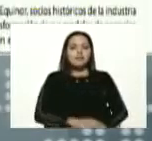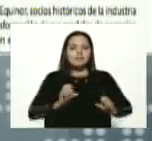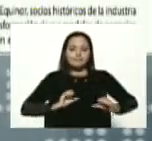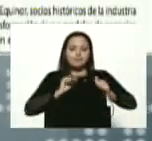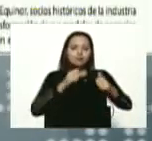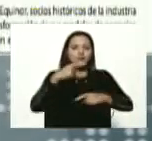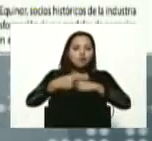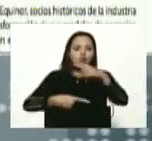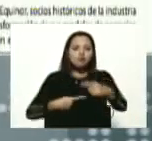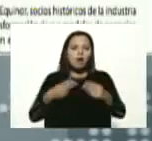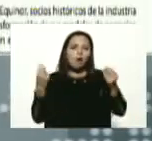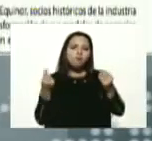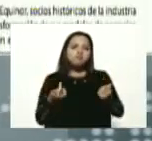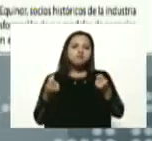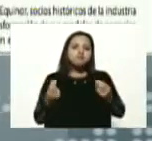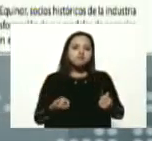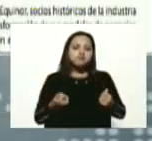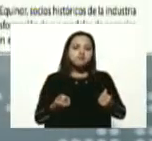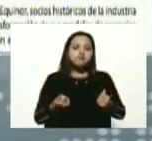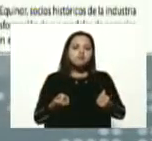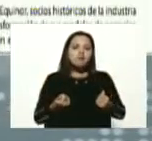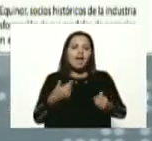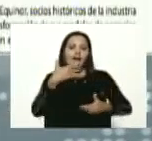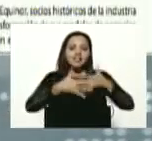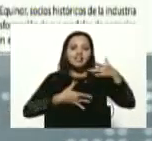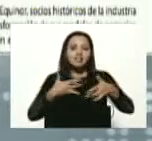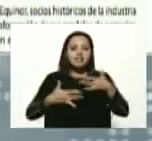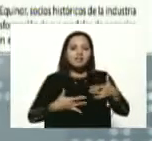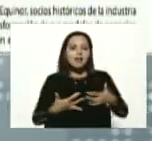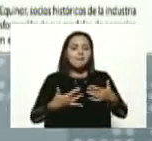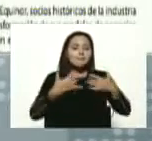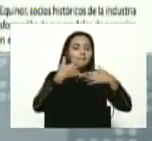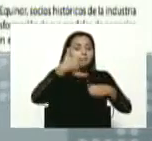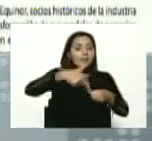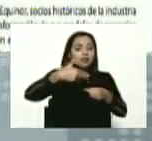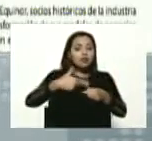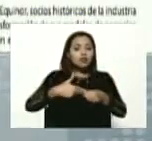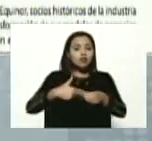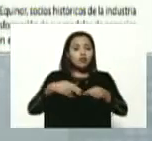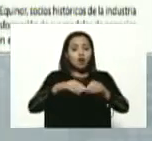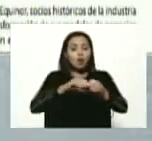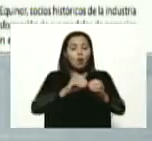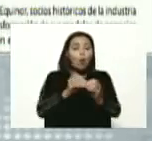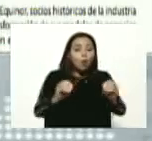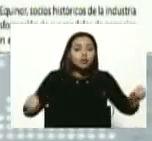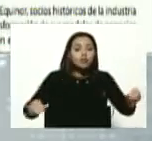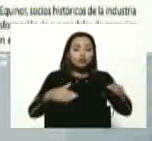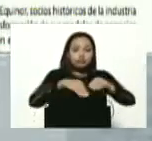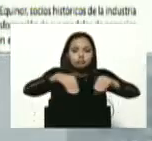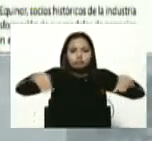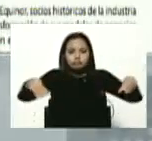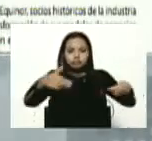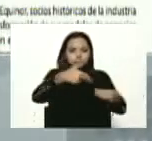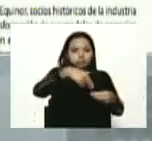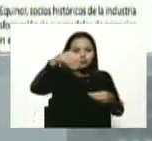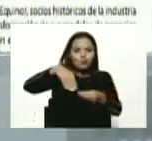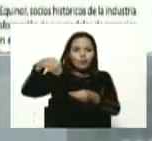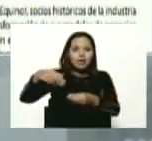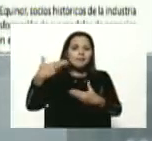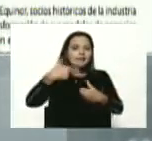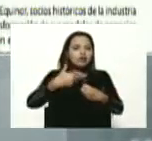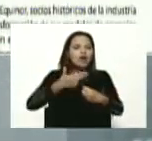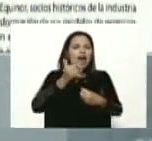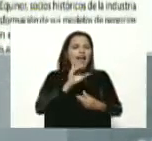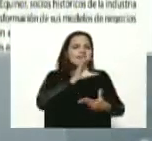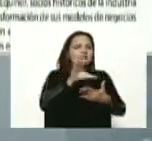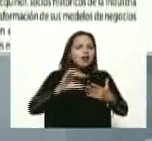un proceso de reactivación de la actividad petrolera en la faja petrolífera del Orinoco, que incluye como estrategia fundamental